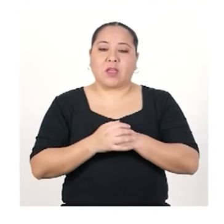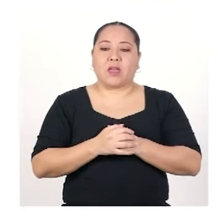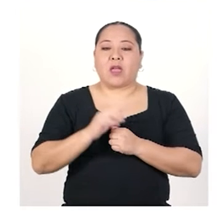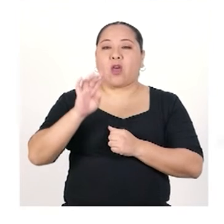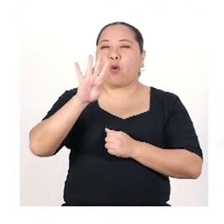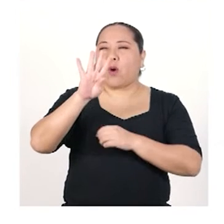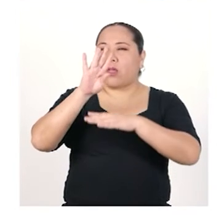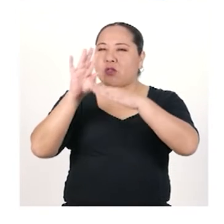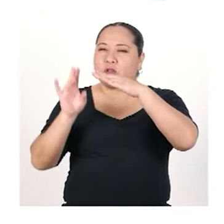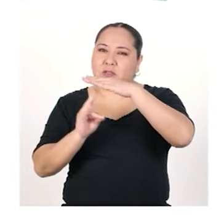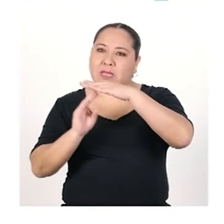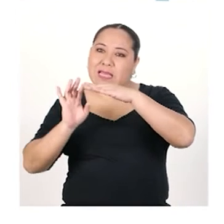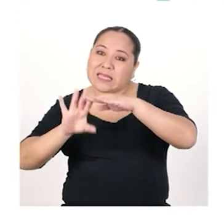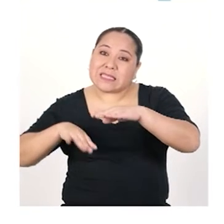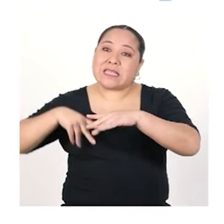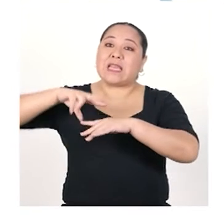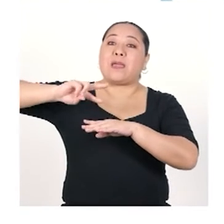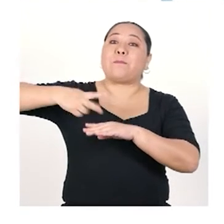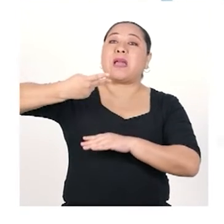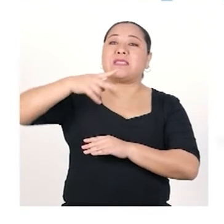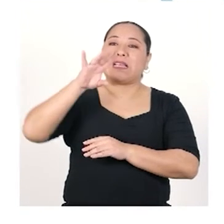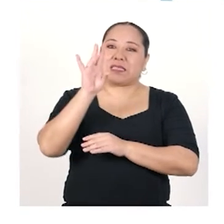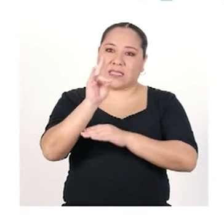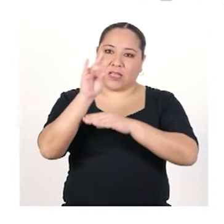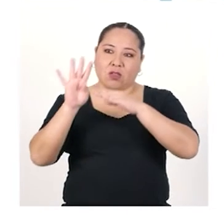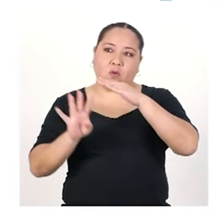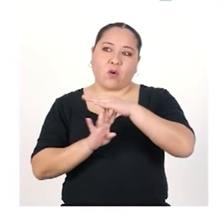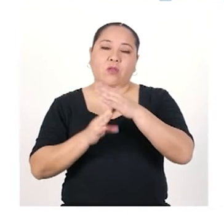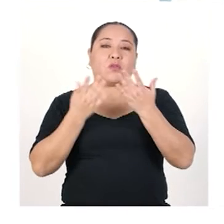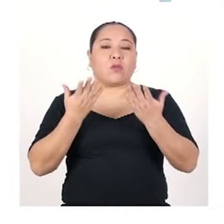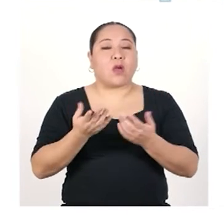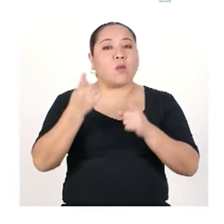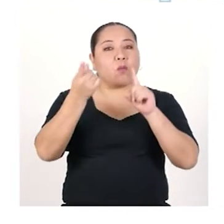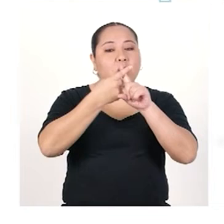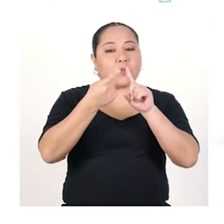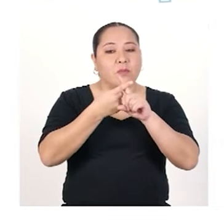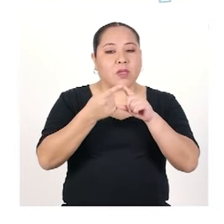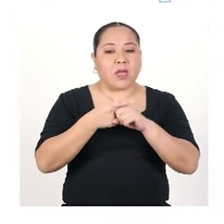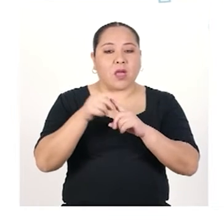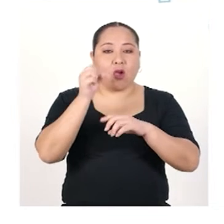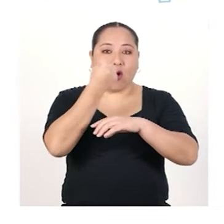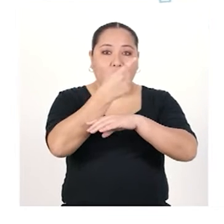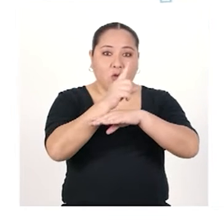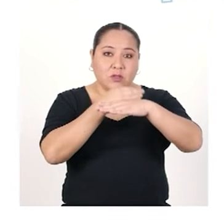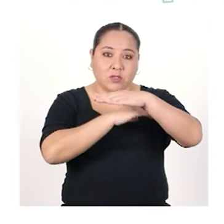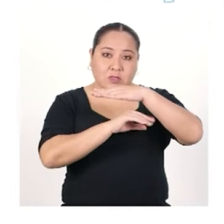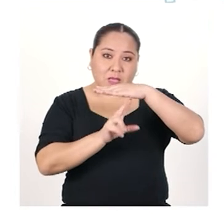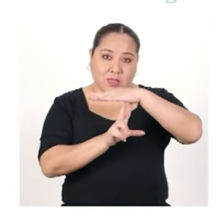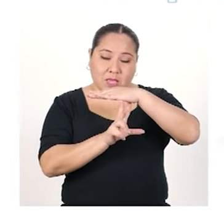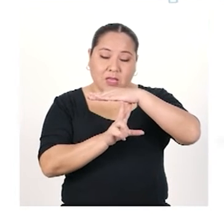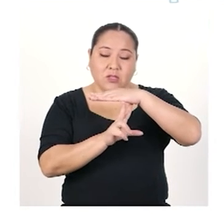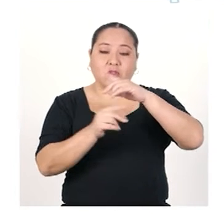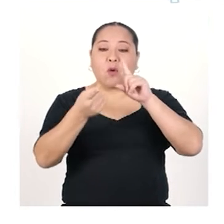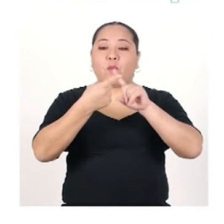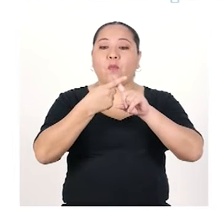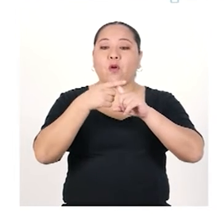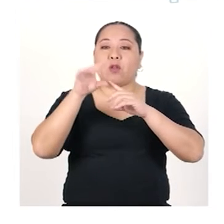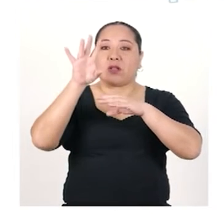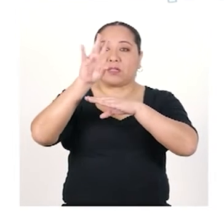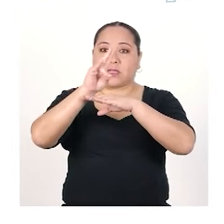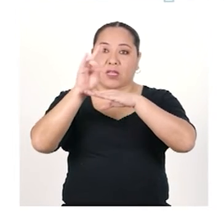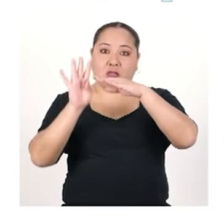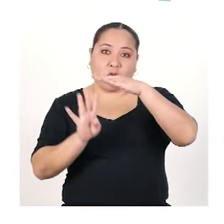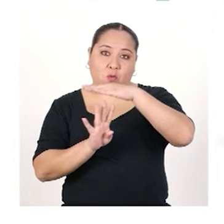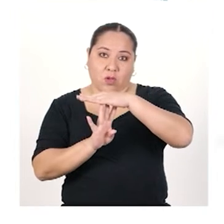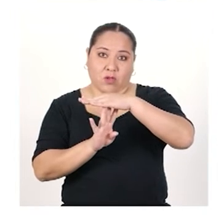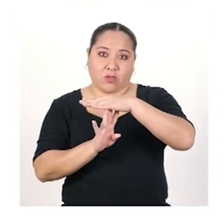4 séptimos es 7 cuartos. Entonces, multiplicamos 11 tercios por